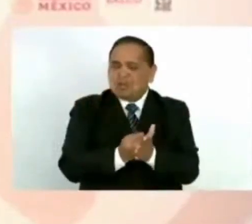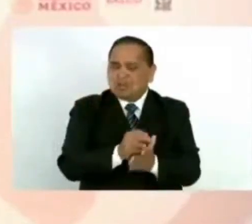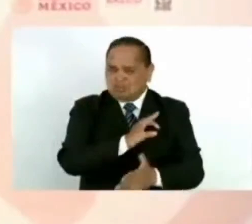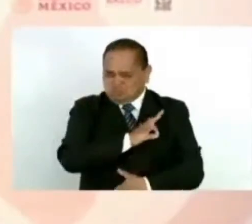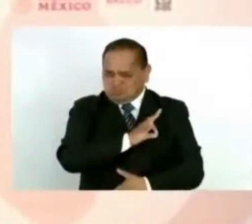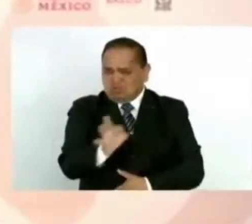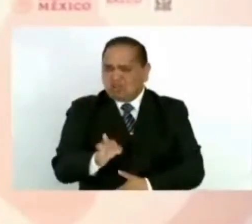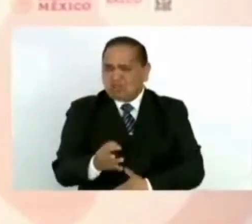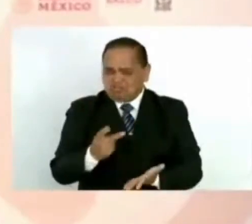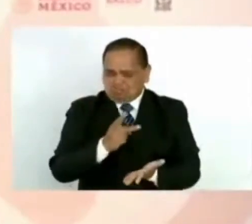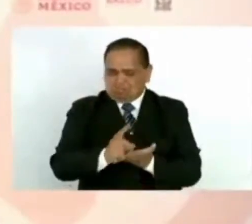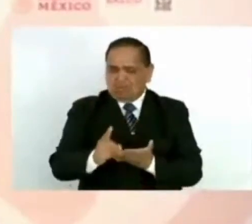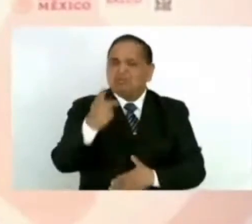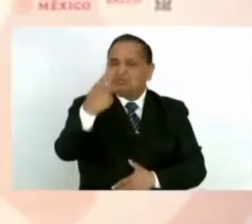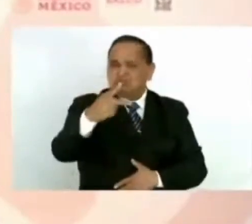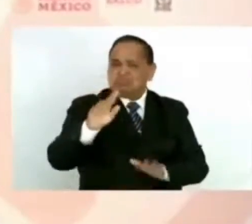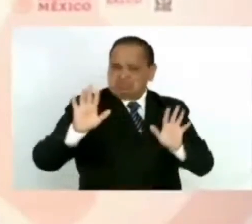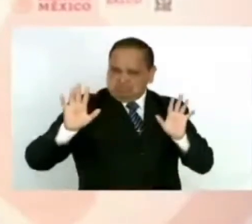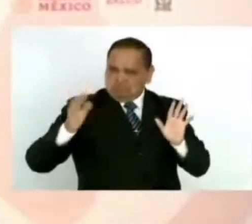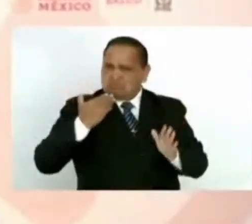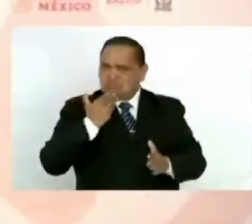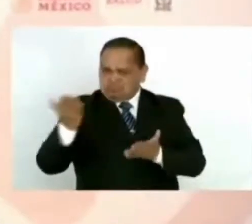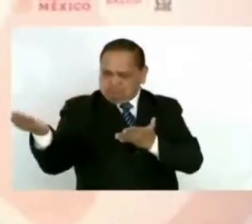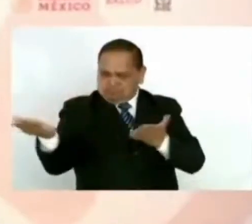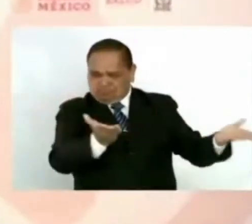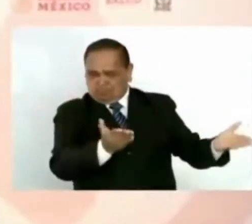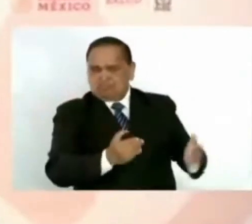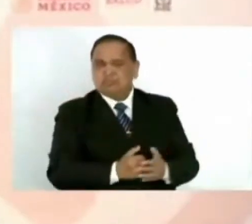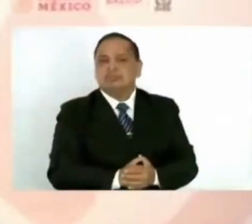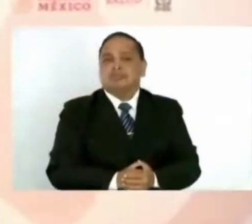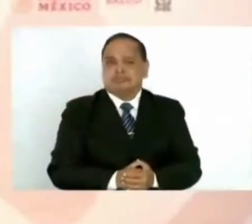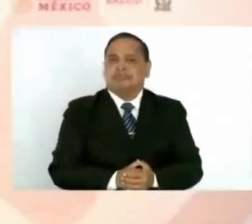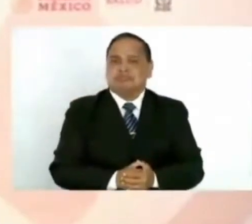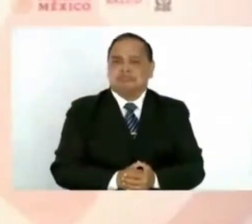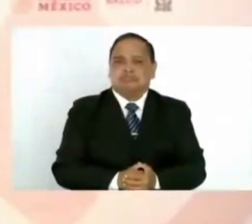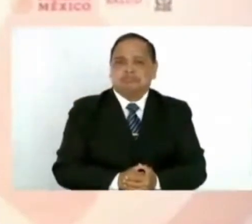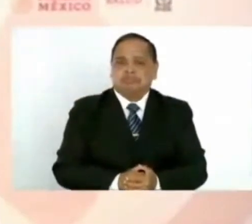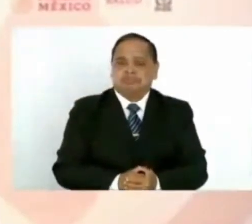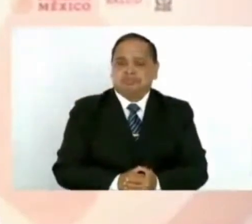está en su derecho, pero el Estado